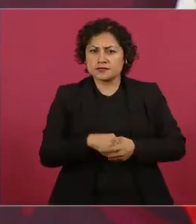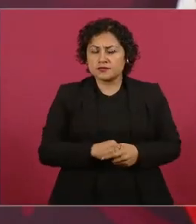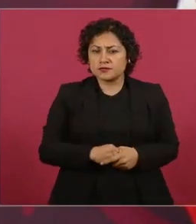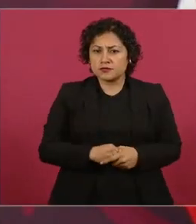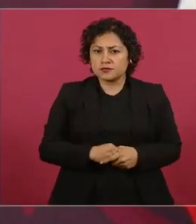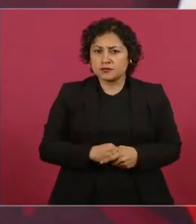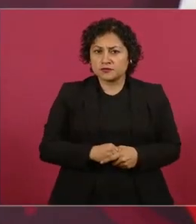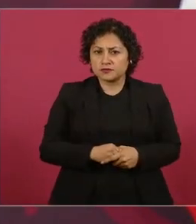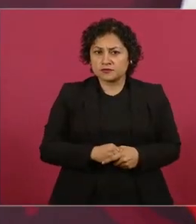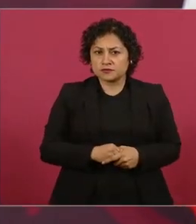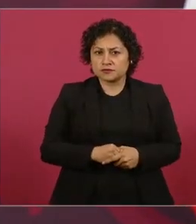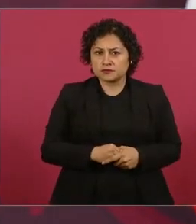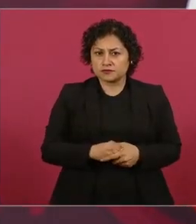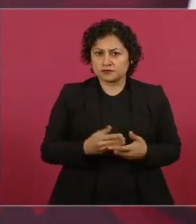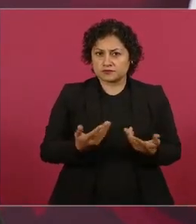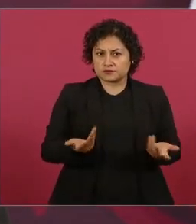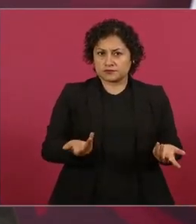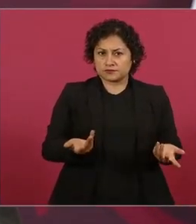Pero acá